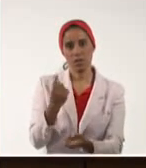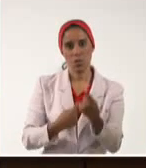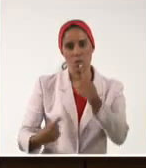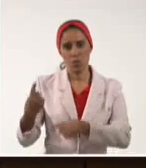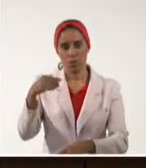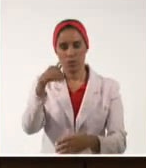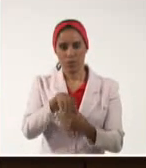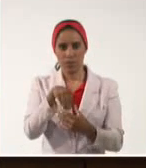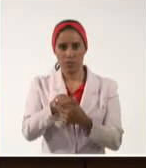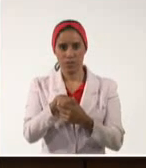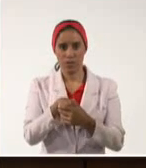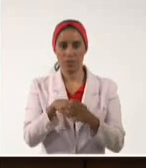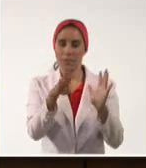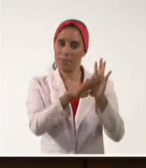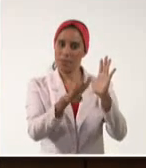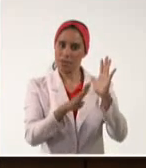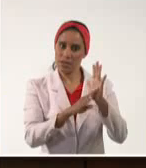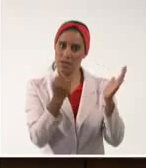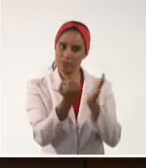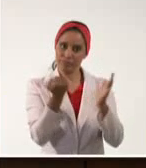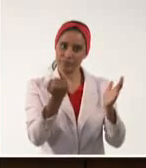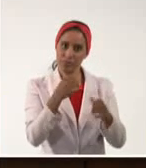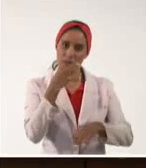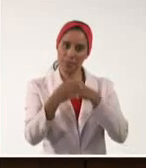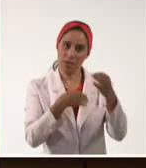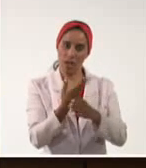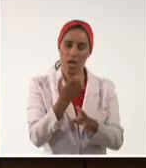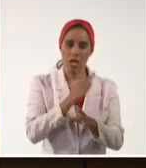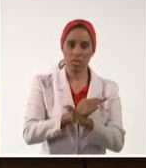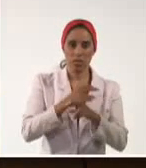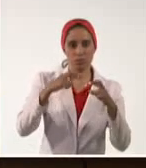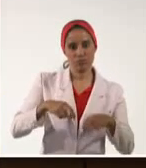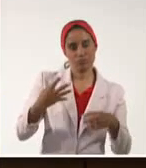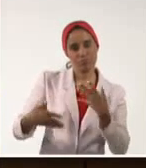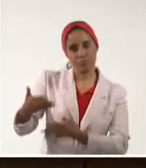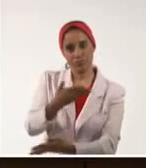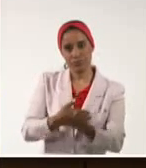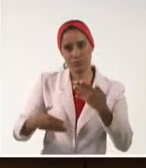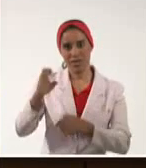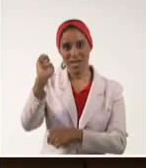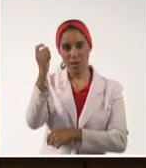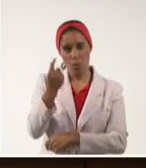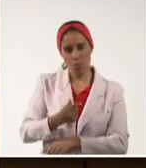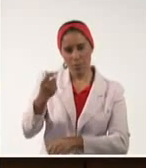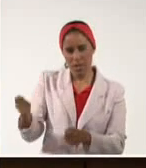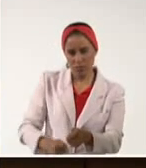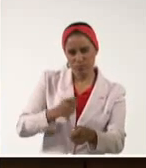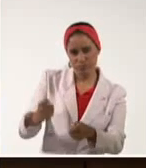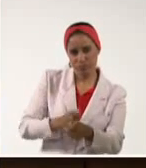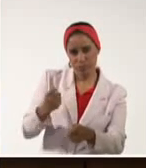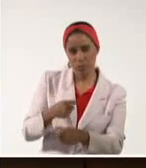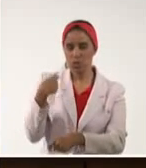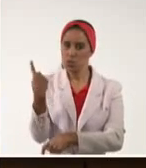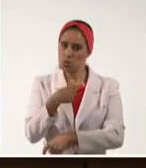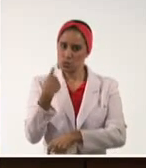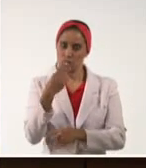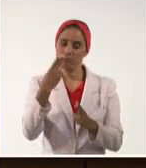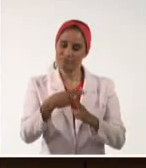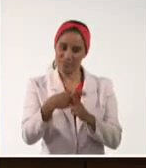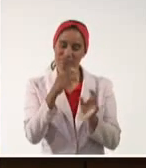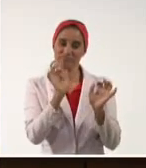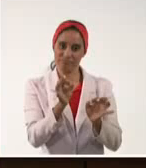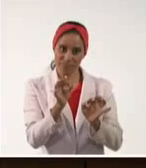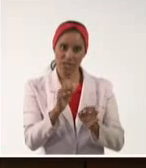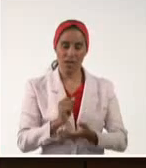adecuadamente las medidas aquí enunciadas. Economía de guerra la hemos llamado, porque